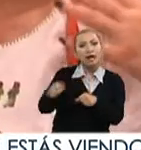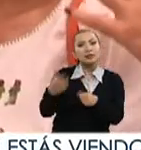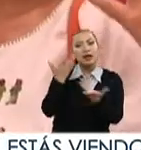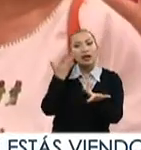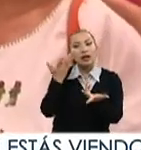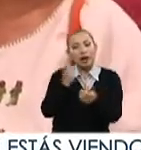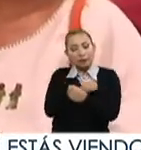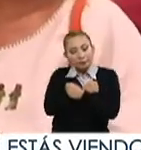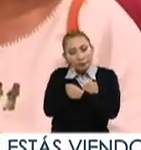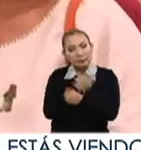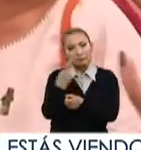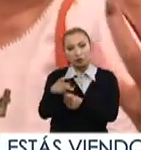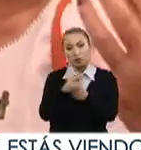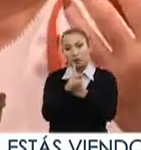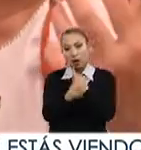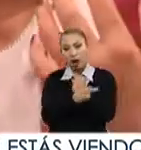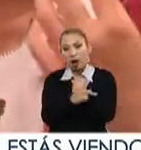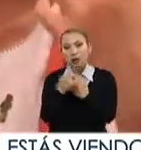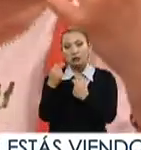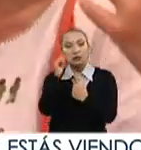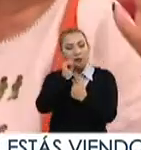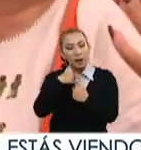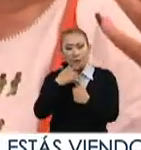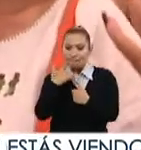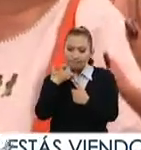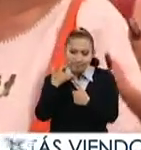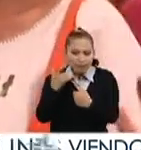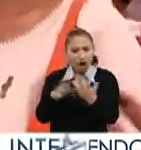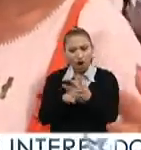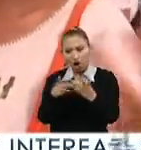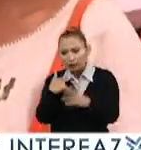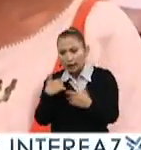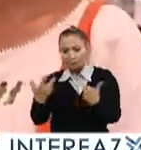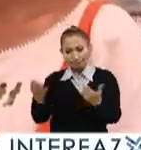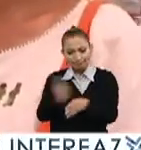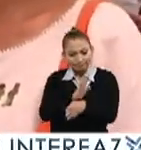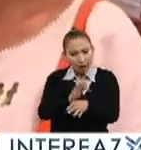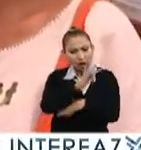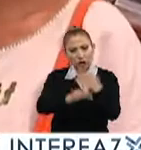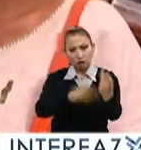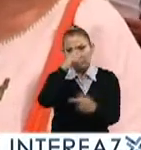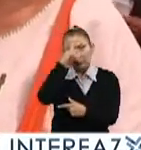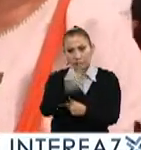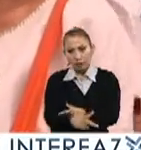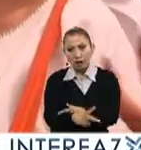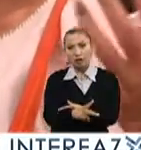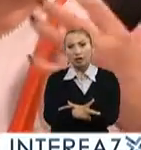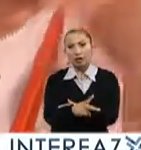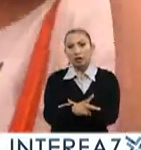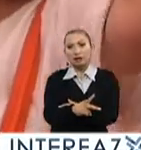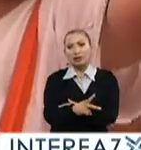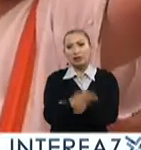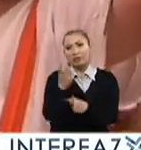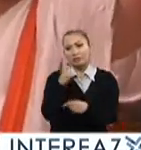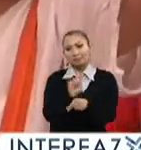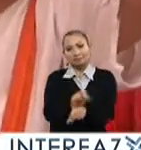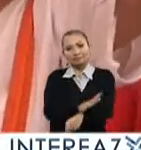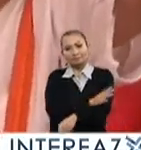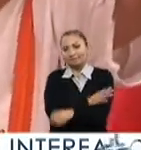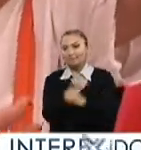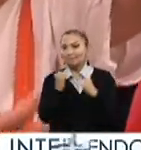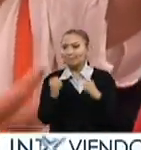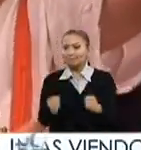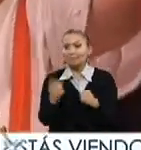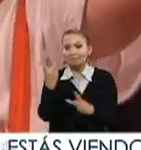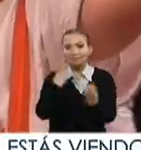que debe uno de amar a su país, debe uno de siempre pelear por las cosas que nos favorecen a todos los mexicanos y es una emoción muy